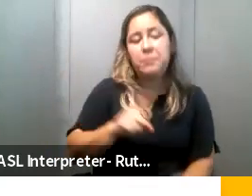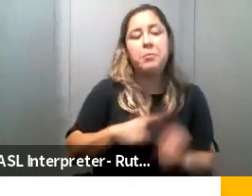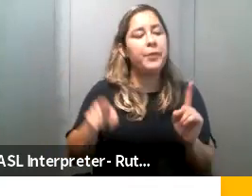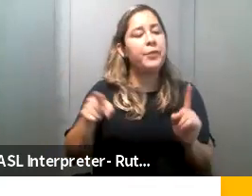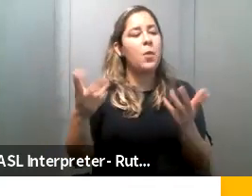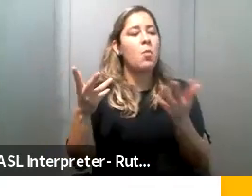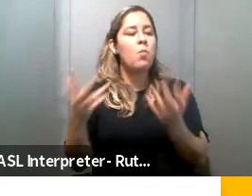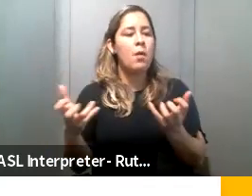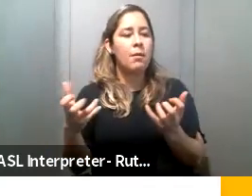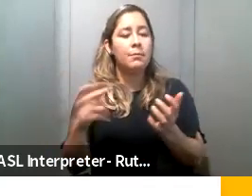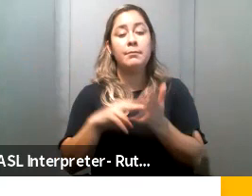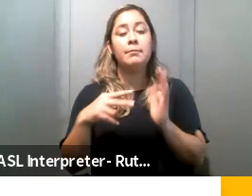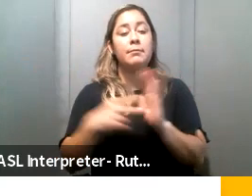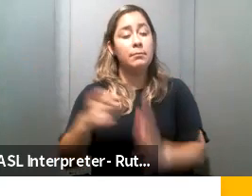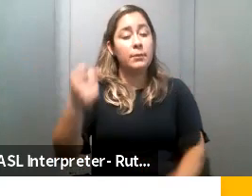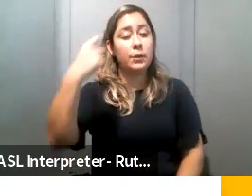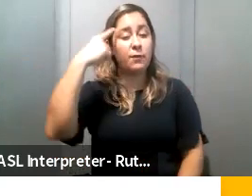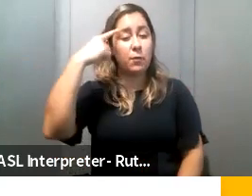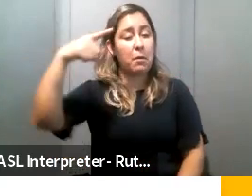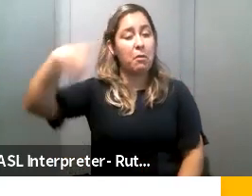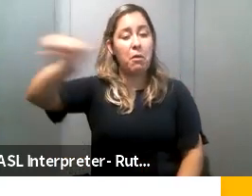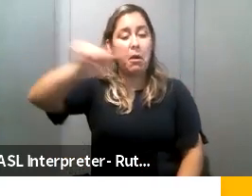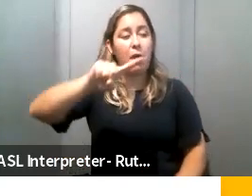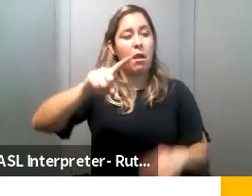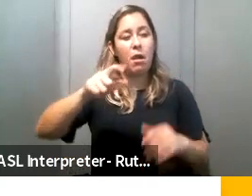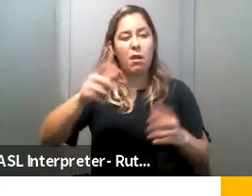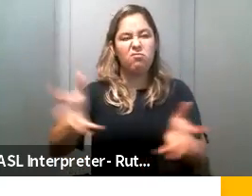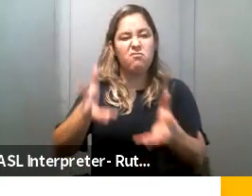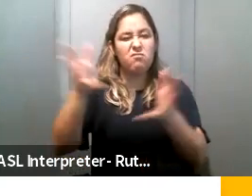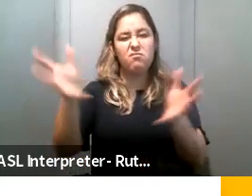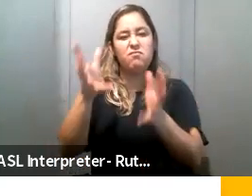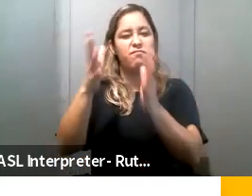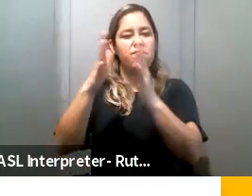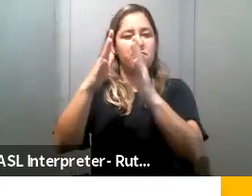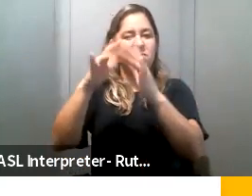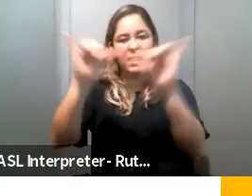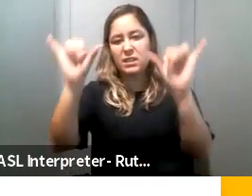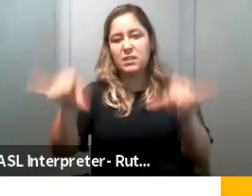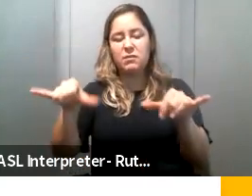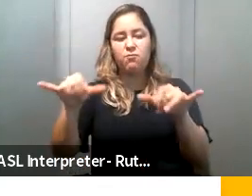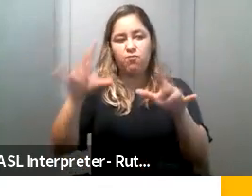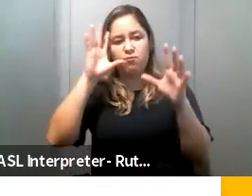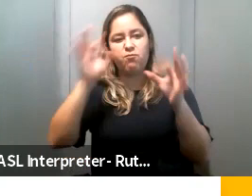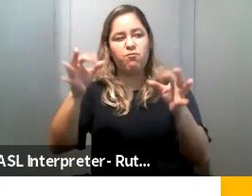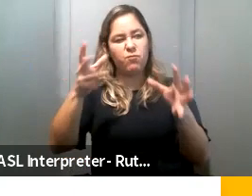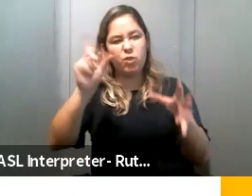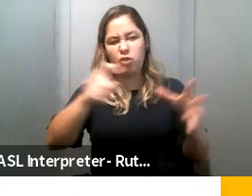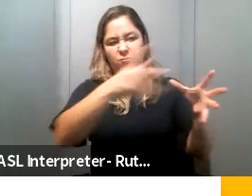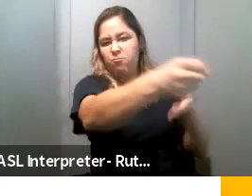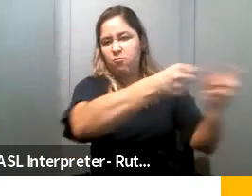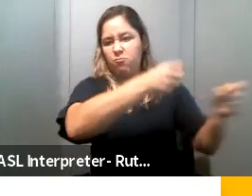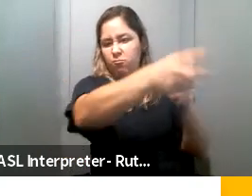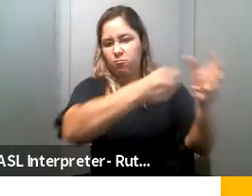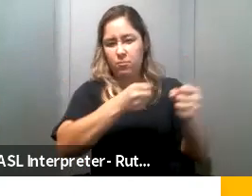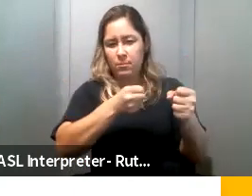es el gobierno que está creciendo este sistema y que está decidiendo a detener a más gente y no lo tienen que hacer.